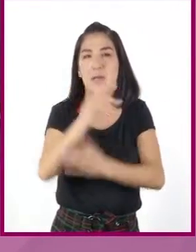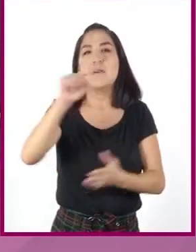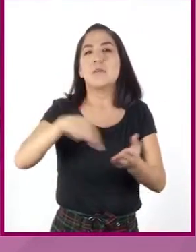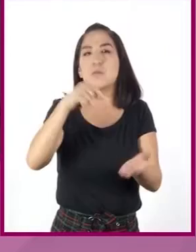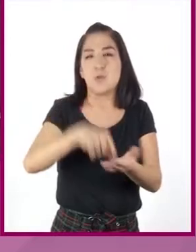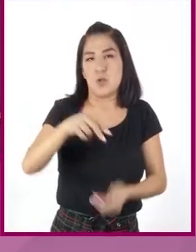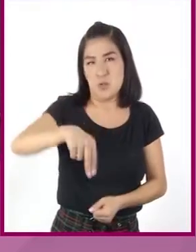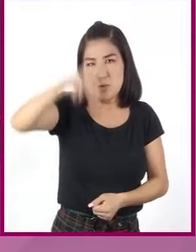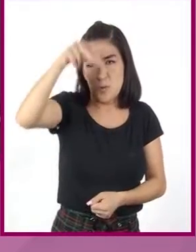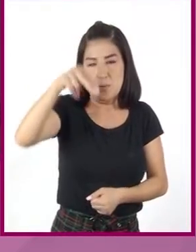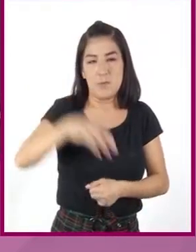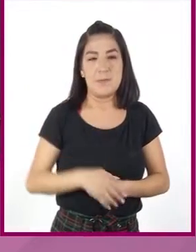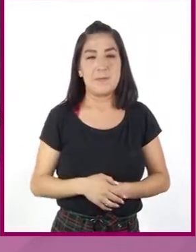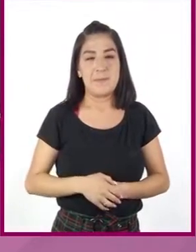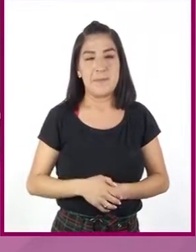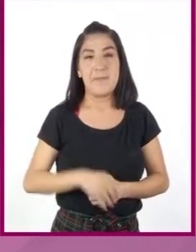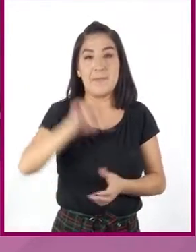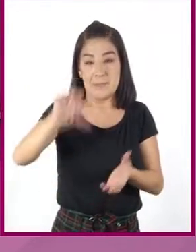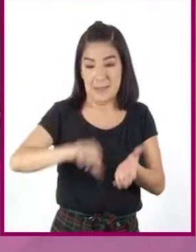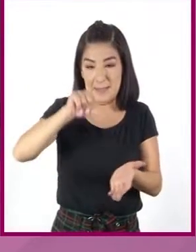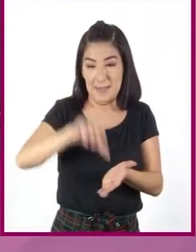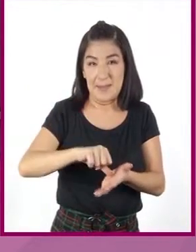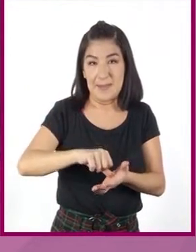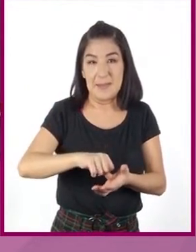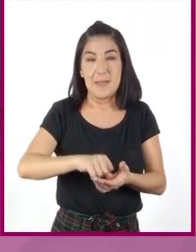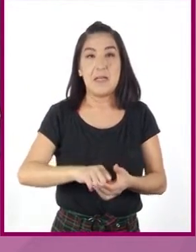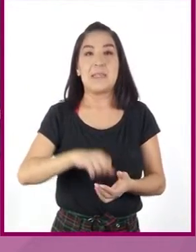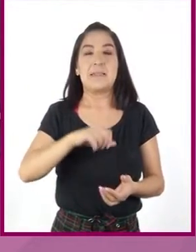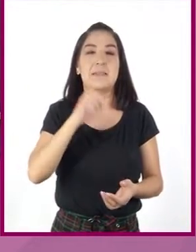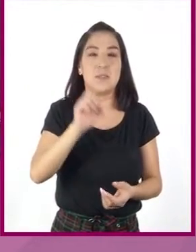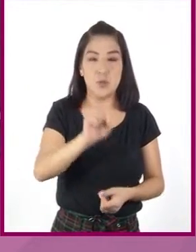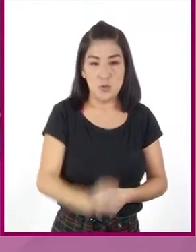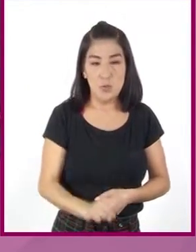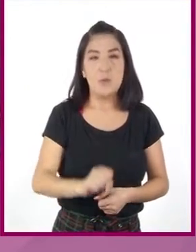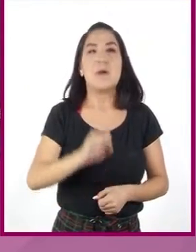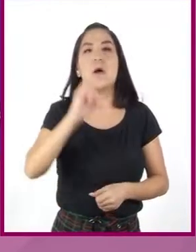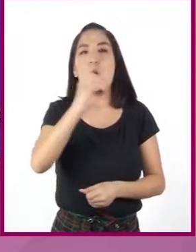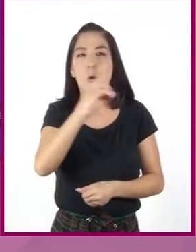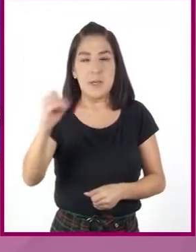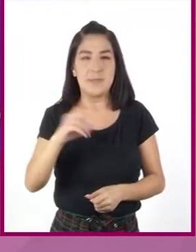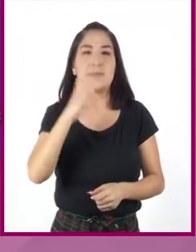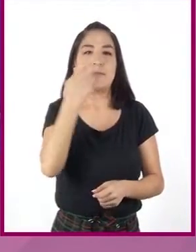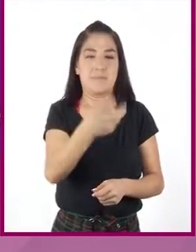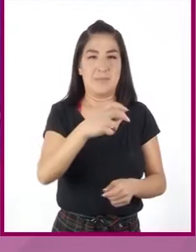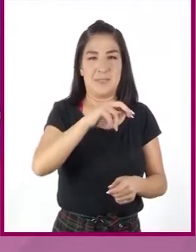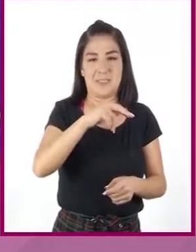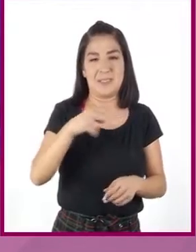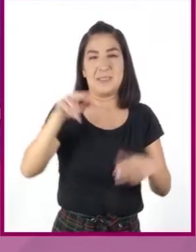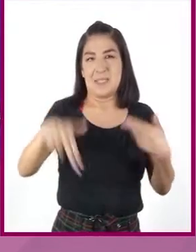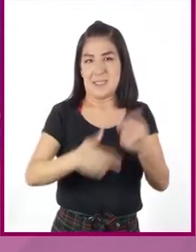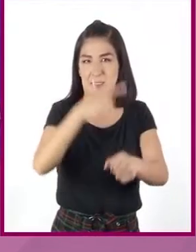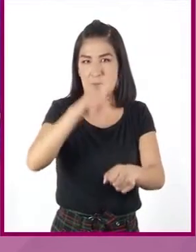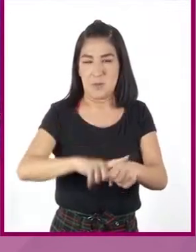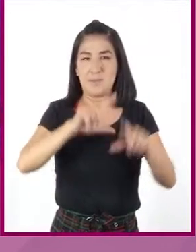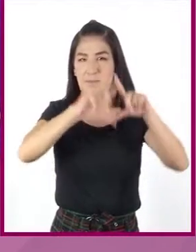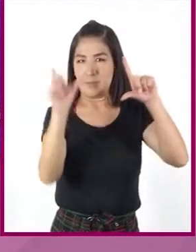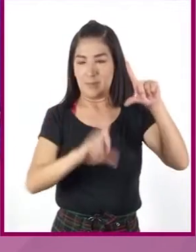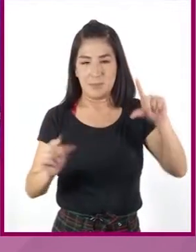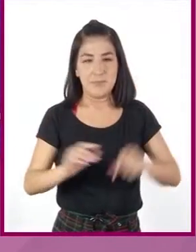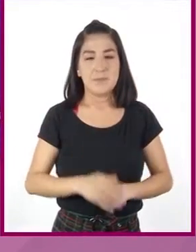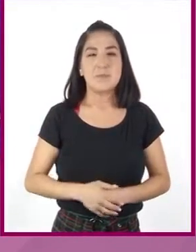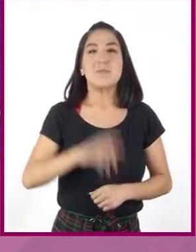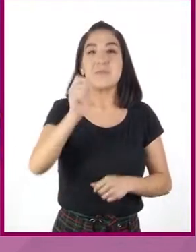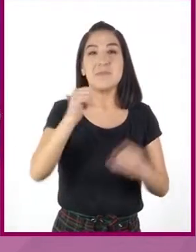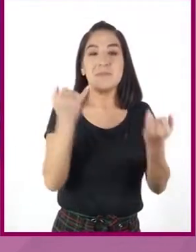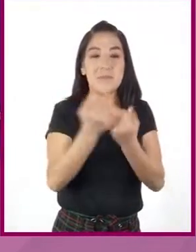norte, noreste, centro, oriente y sur del territorio nacional, además de vientos de componente norte, con